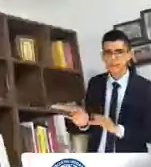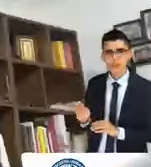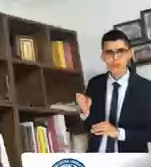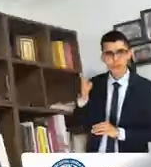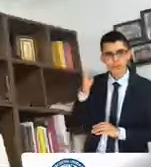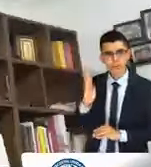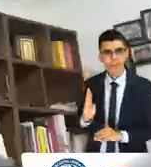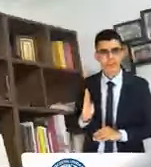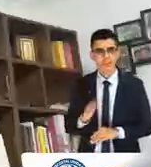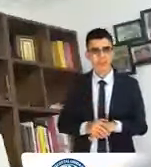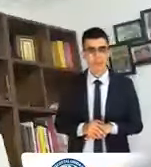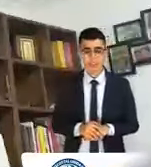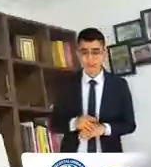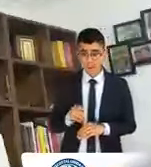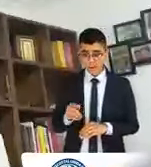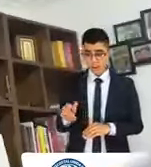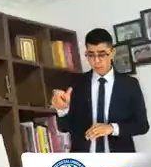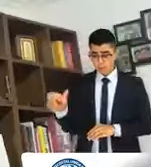estar enterrado.